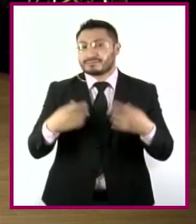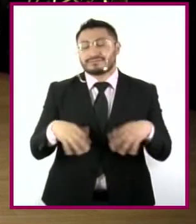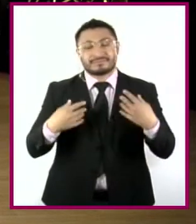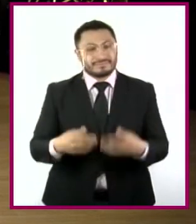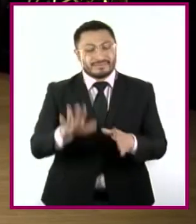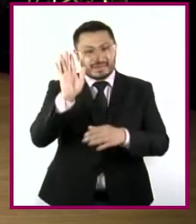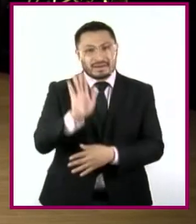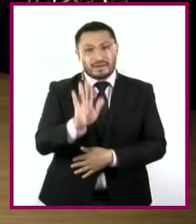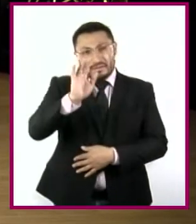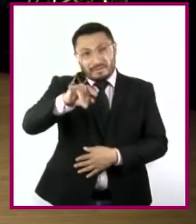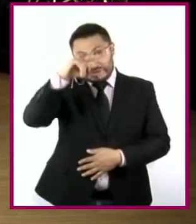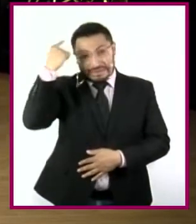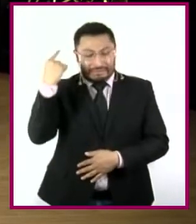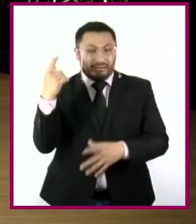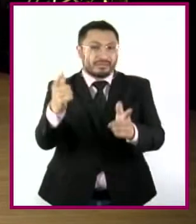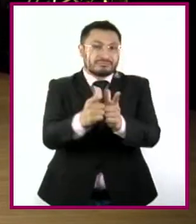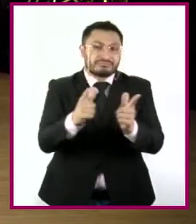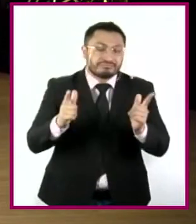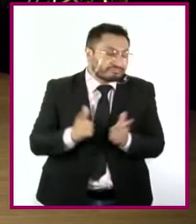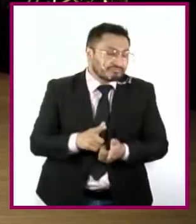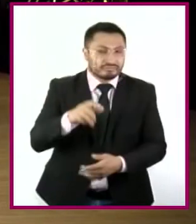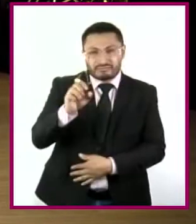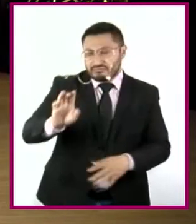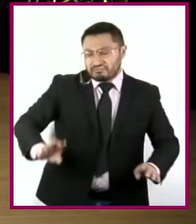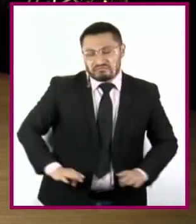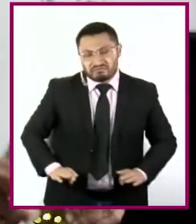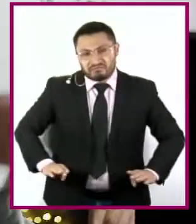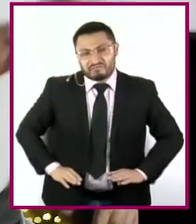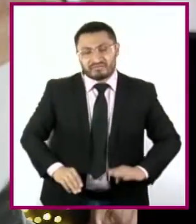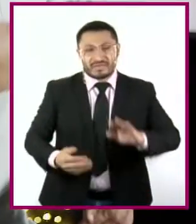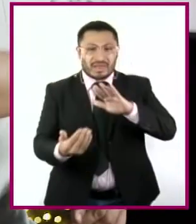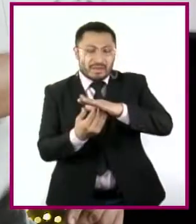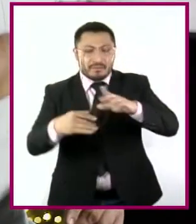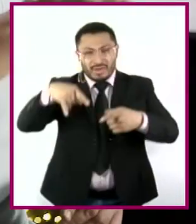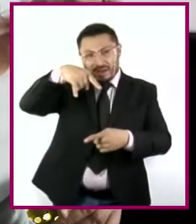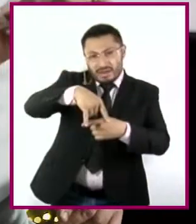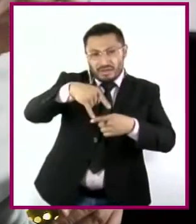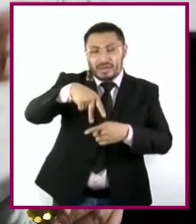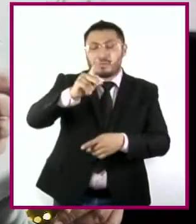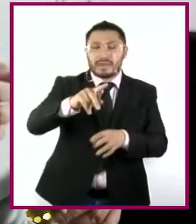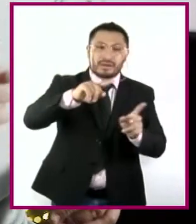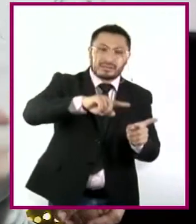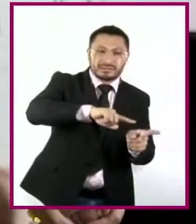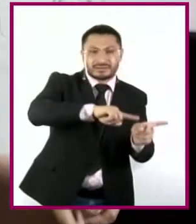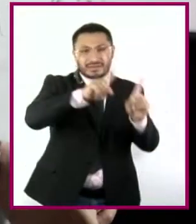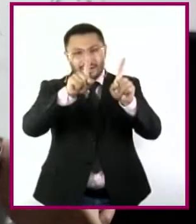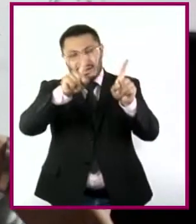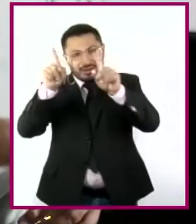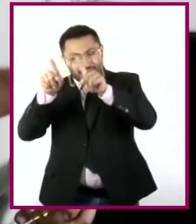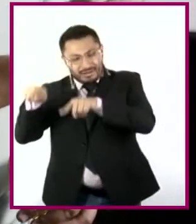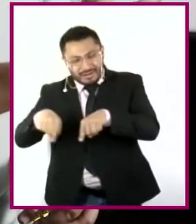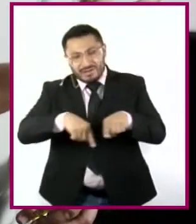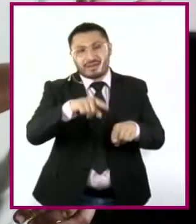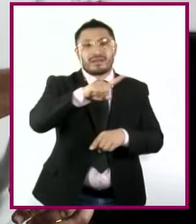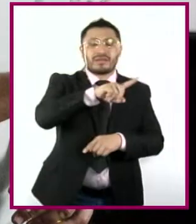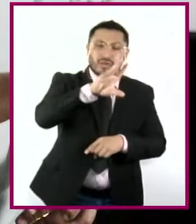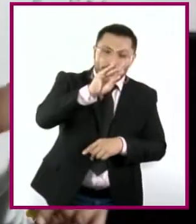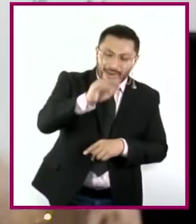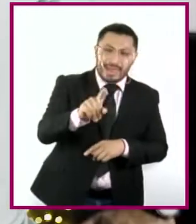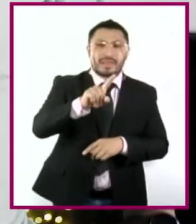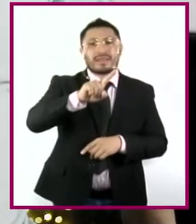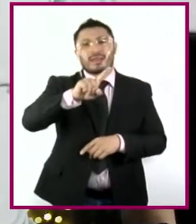parecía una sencilla agrupación de simetrías de la mesa cuadrada, las rotaciones de 90, 180, 270